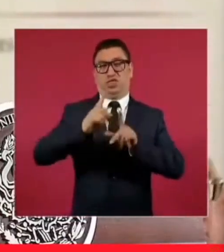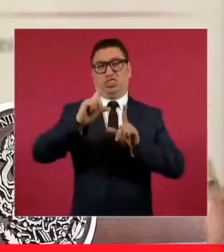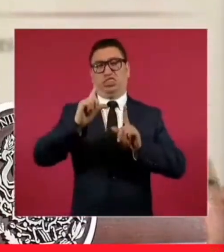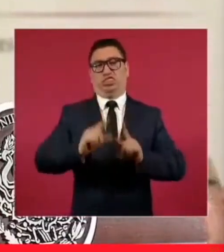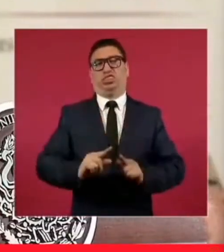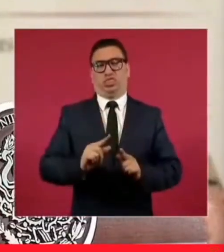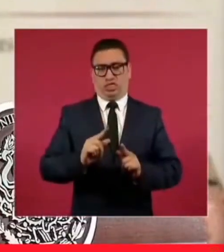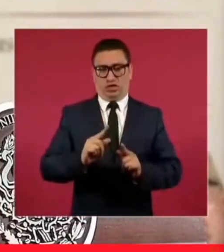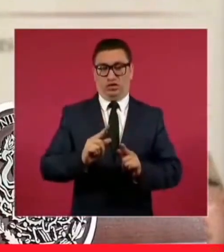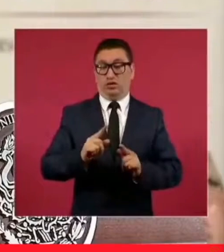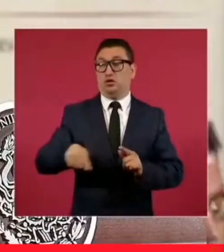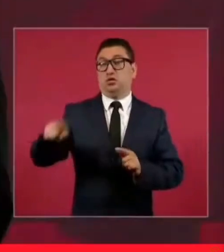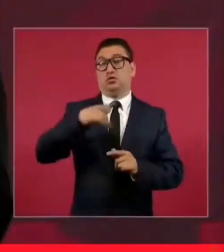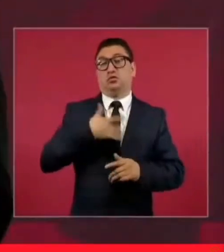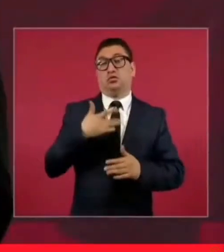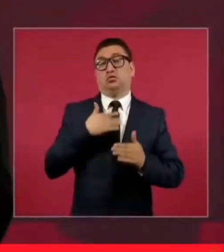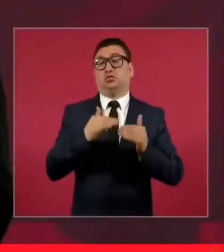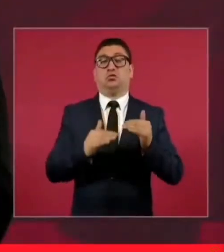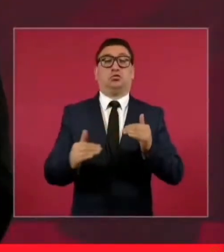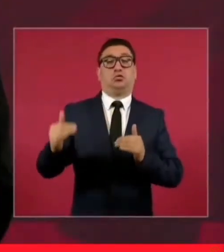eran mucho mejor